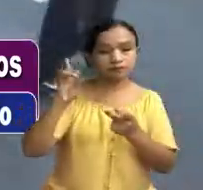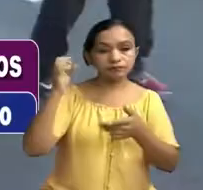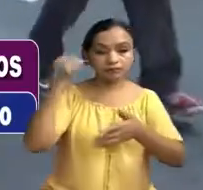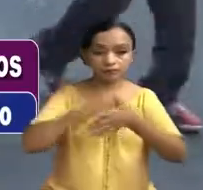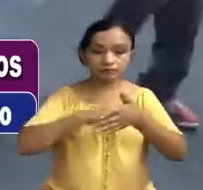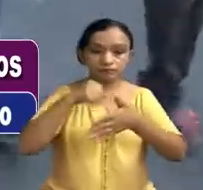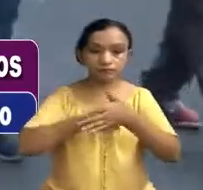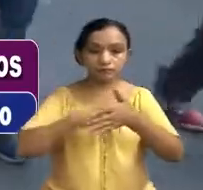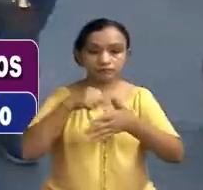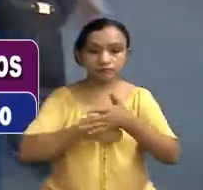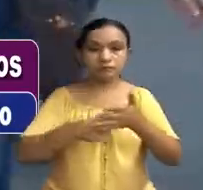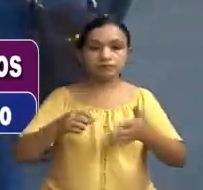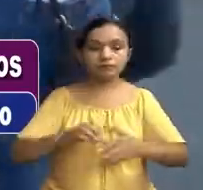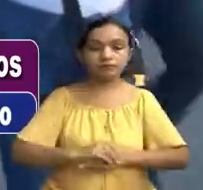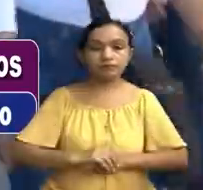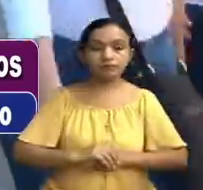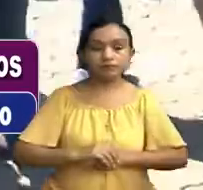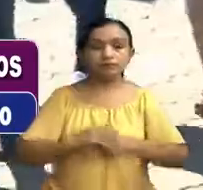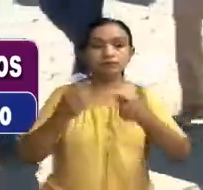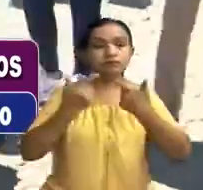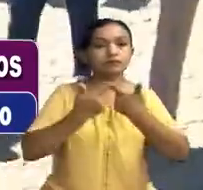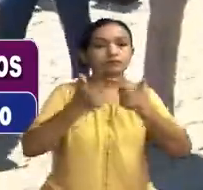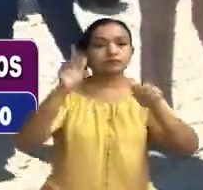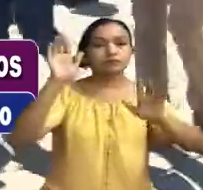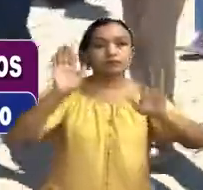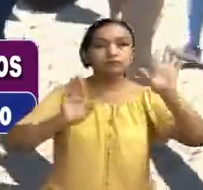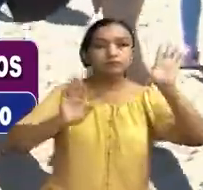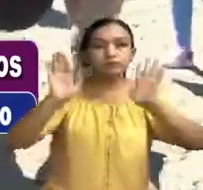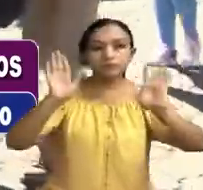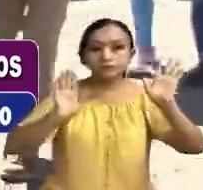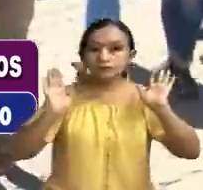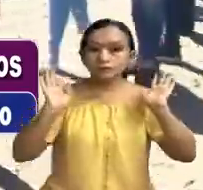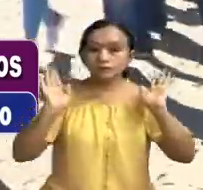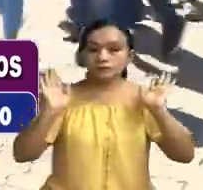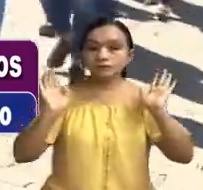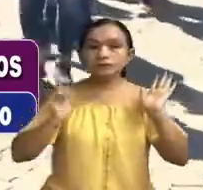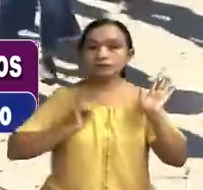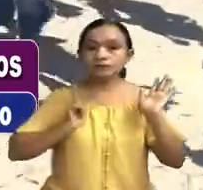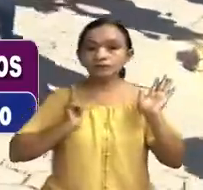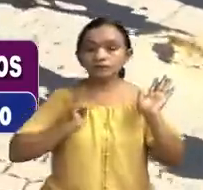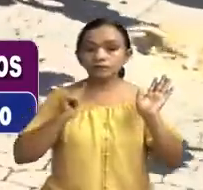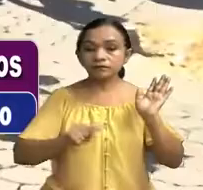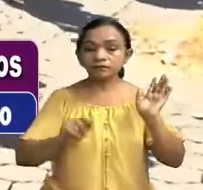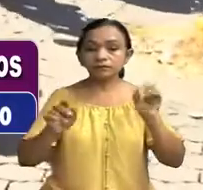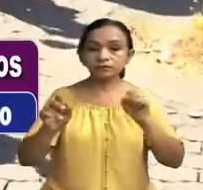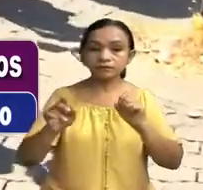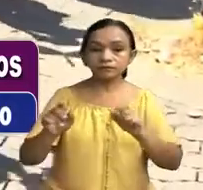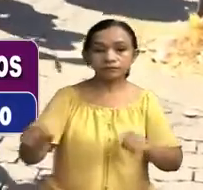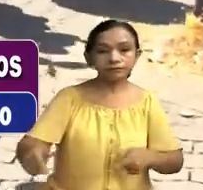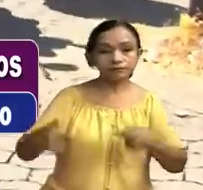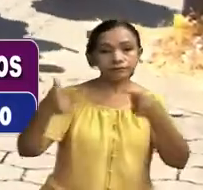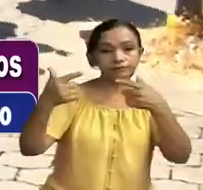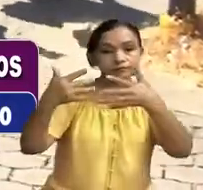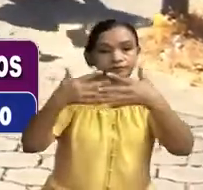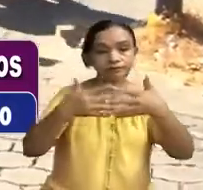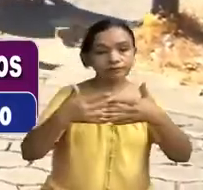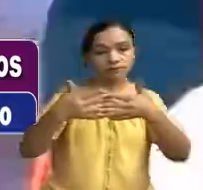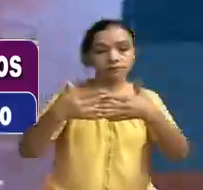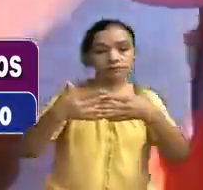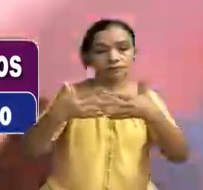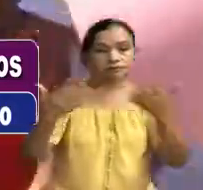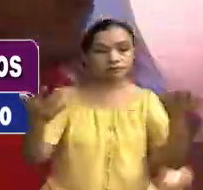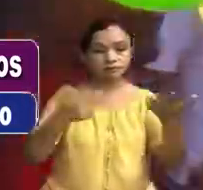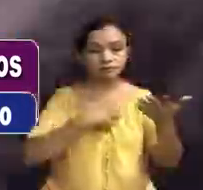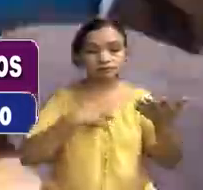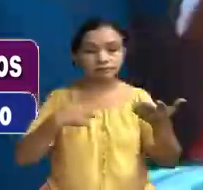lucha por la democracia, ¿verdad? O sea, que aquí está la nación contra el imperio, la democracia contra la dictadura,